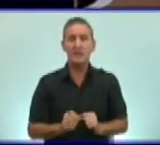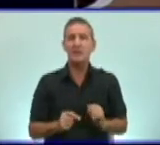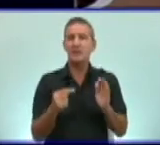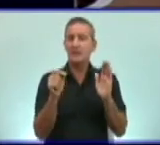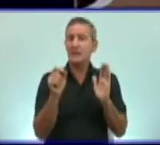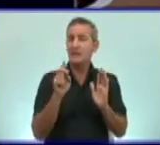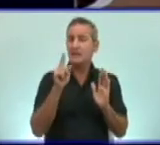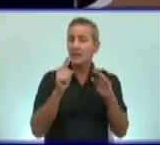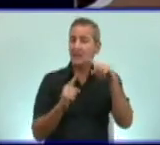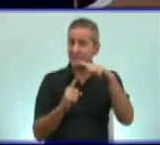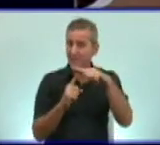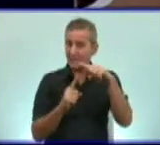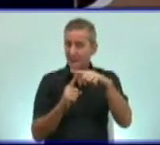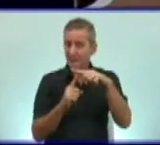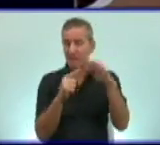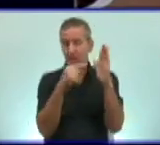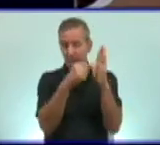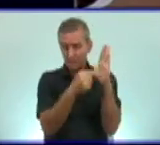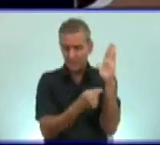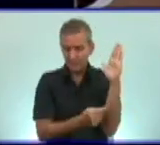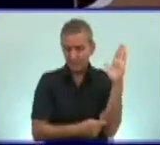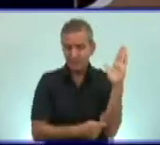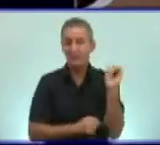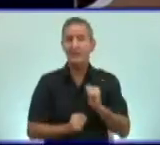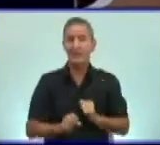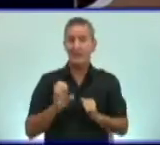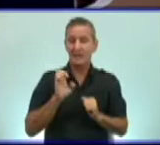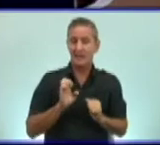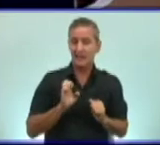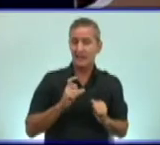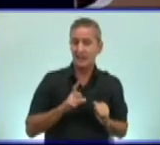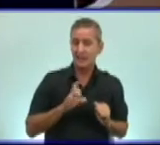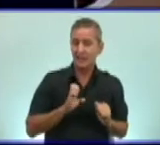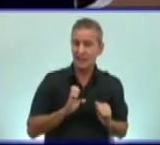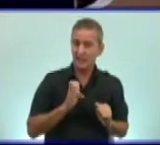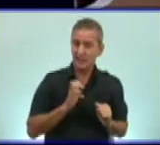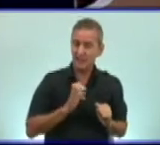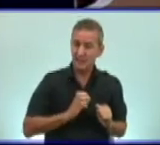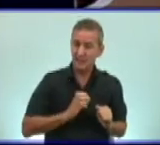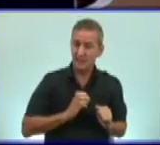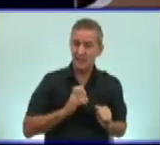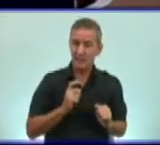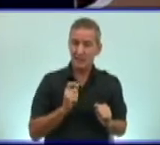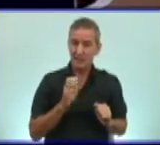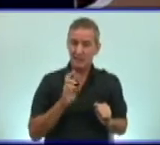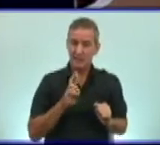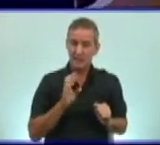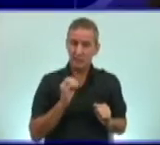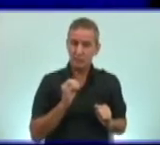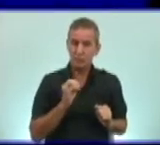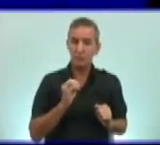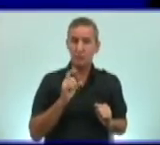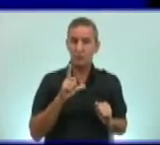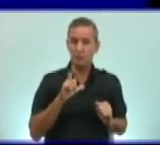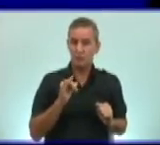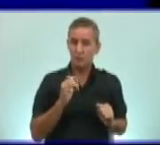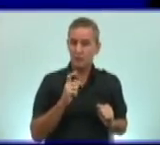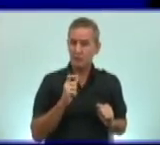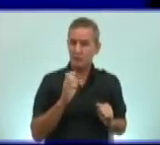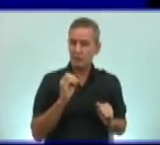de electrolitos en la clase de hoy, que este sería entonces el tema de la clase de hoy y podríamos anotarlo.